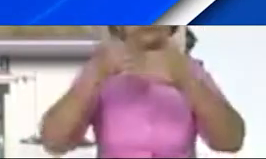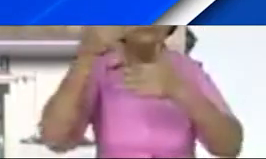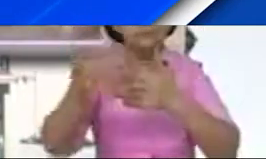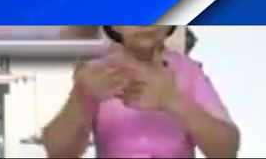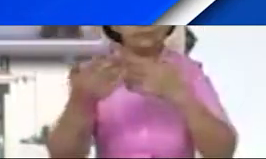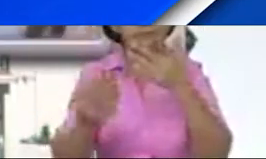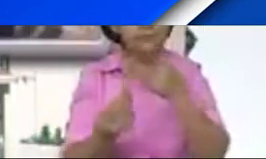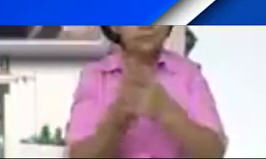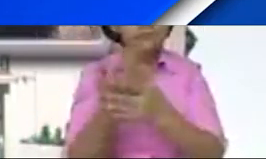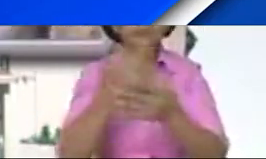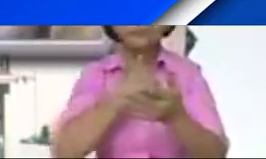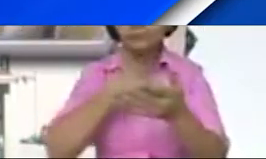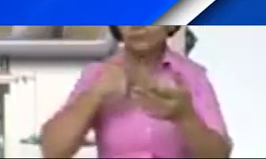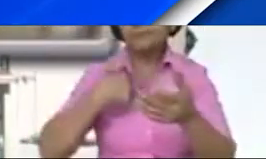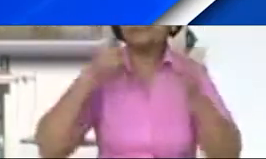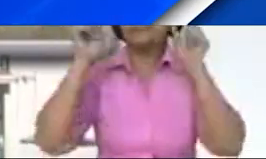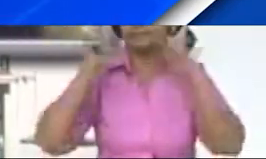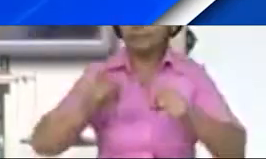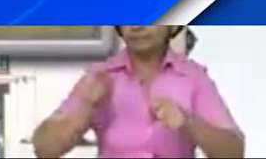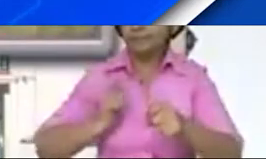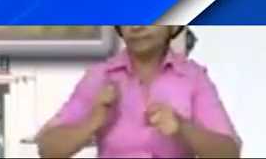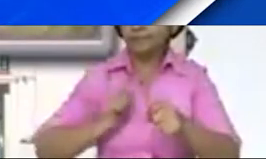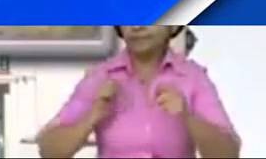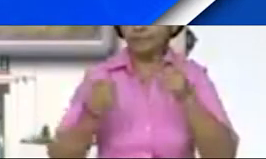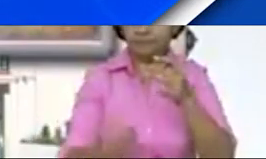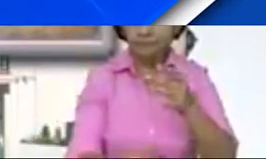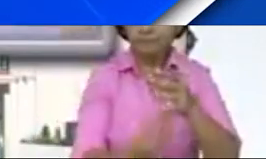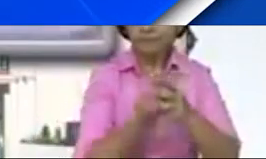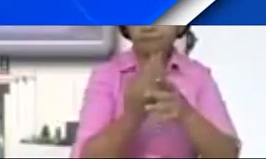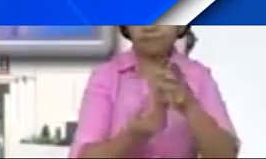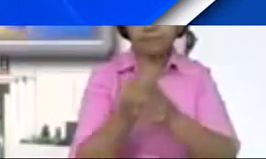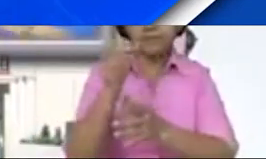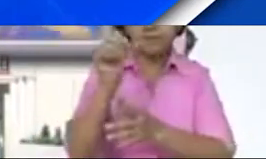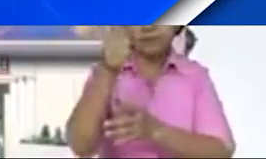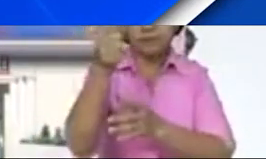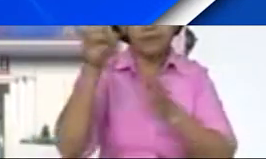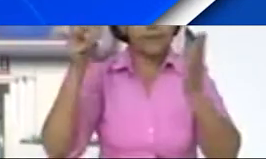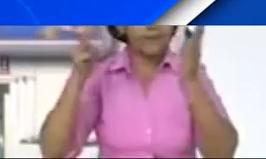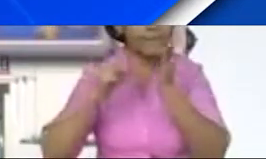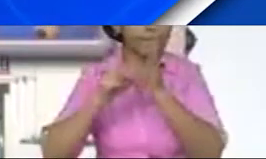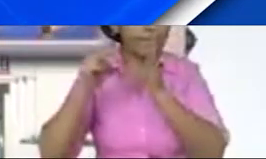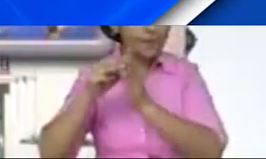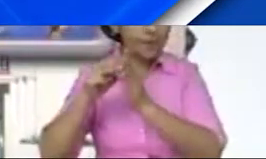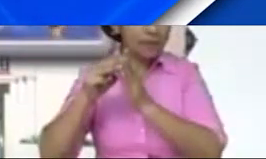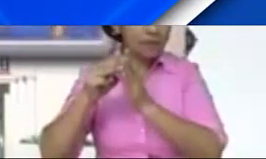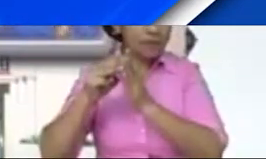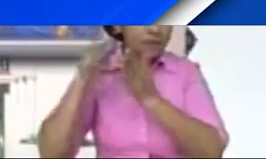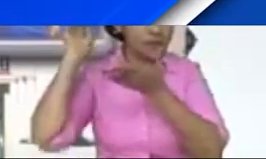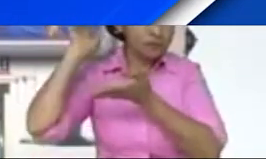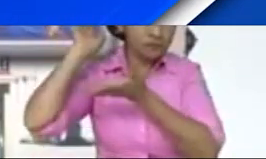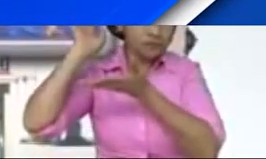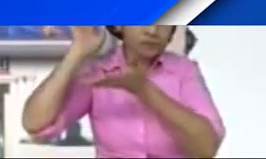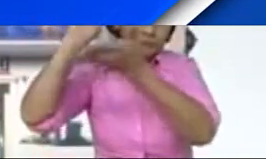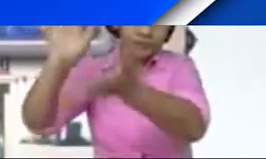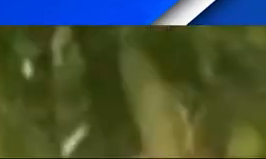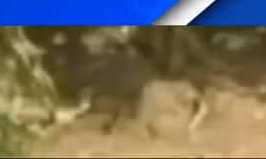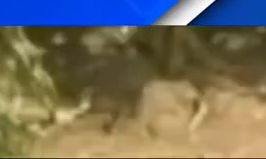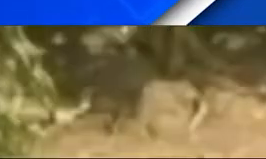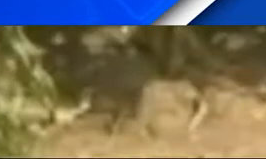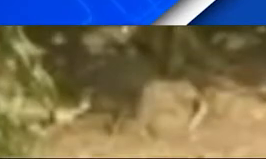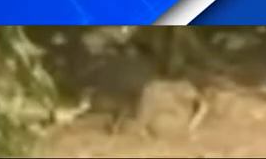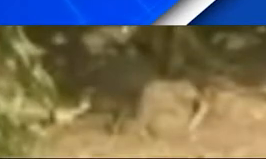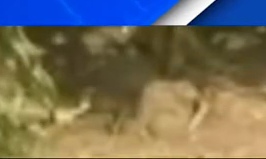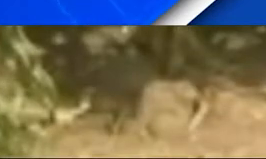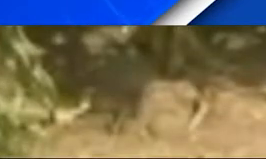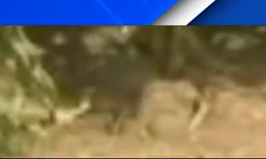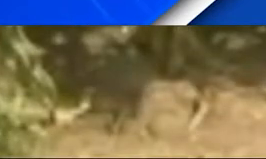postrera, vamos a tener una producción de 6 millones de quintales de arroz.